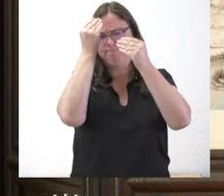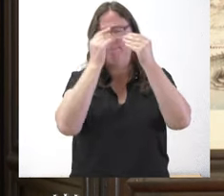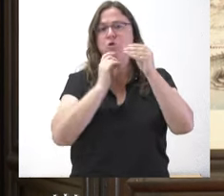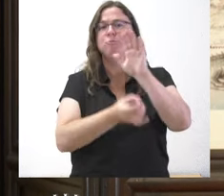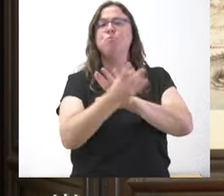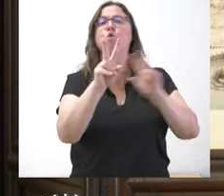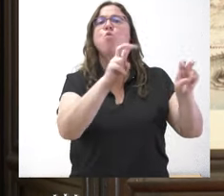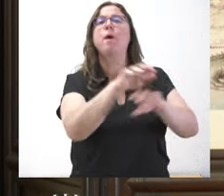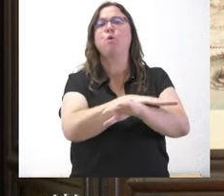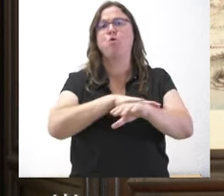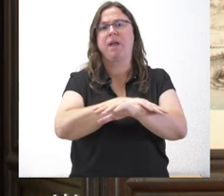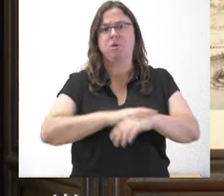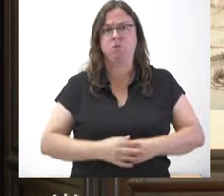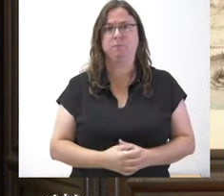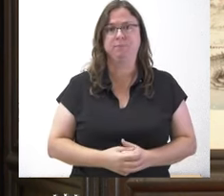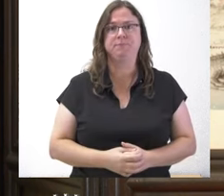nuevo gobierno